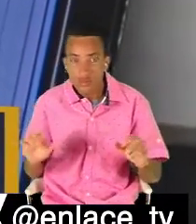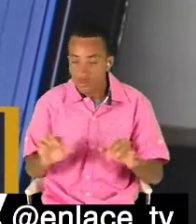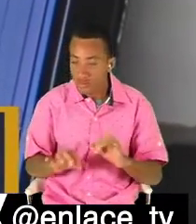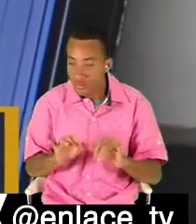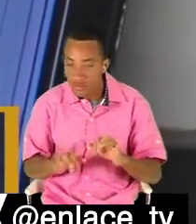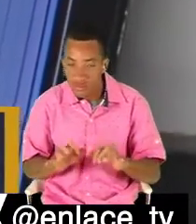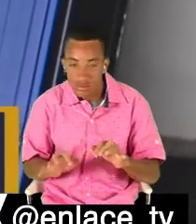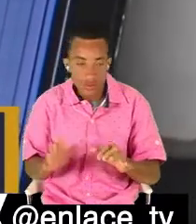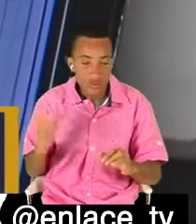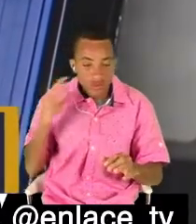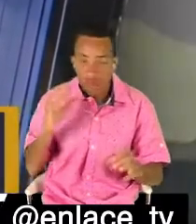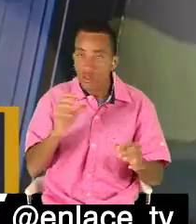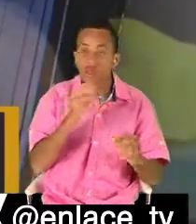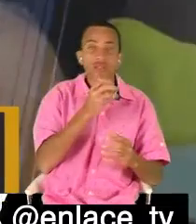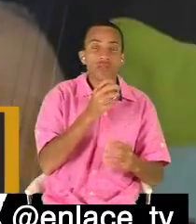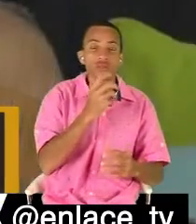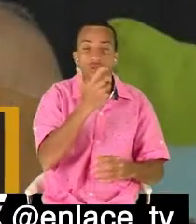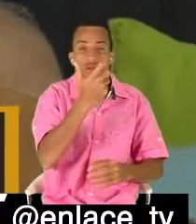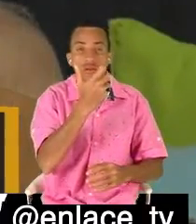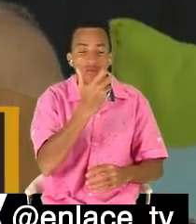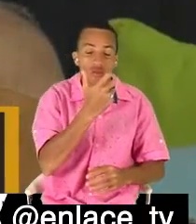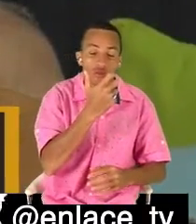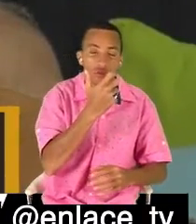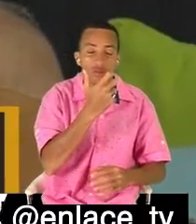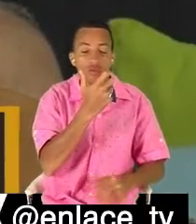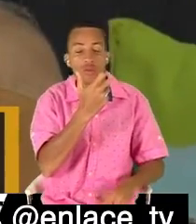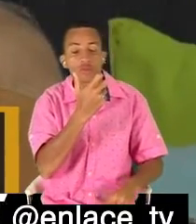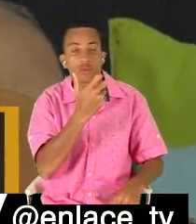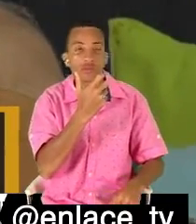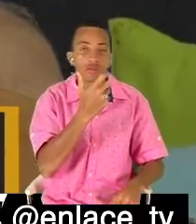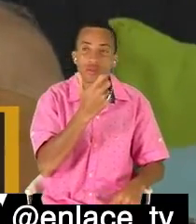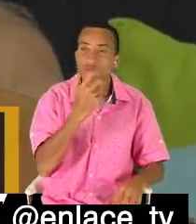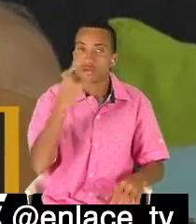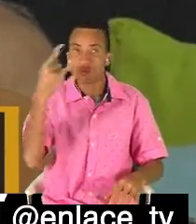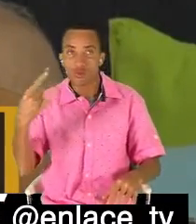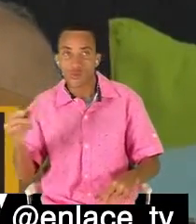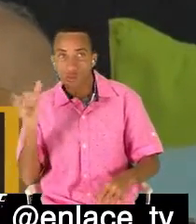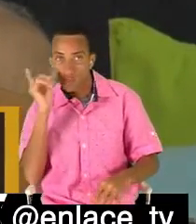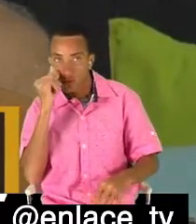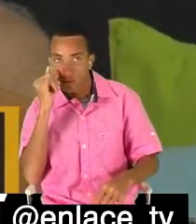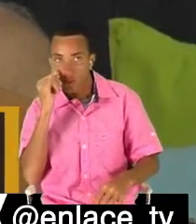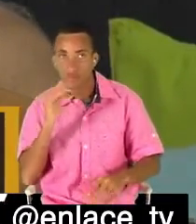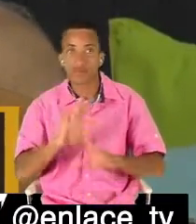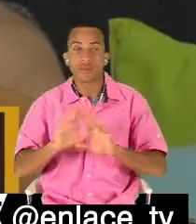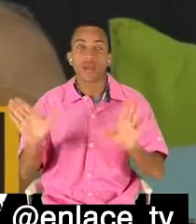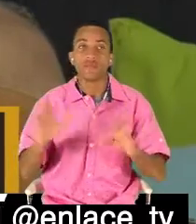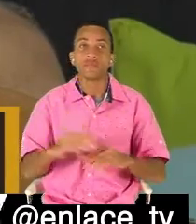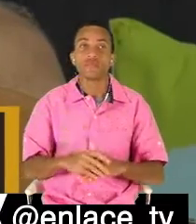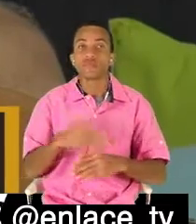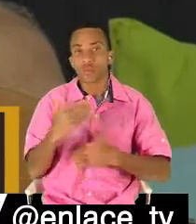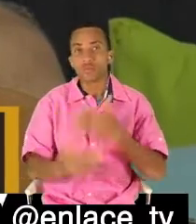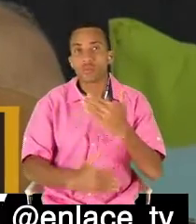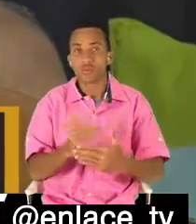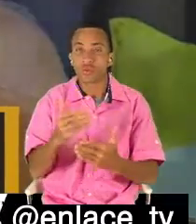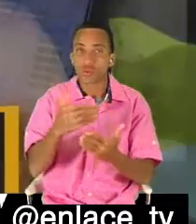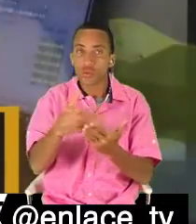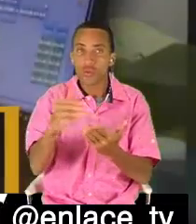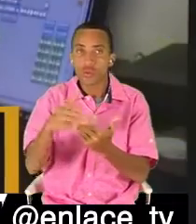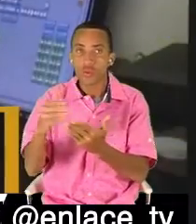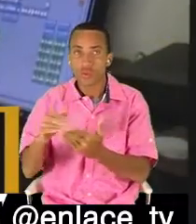se dedica a lo que le apasiona. En ese estudio empecé a formarlo poco a poco, comprando las cositas. Ahí hago